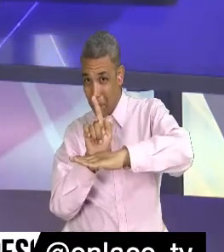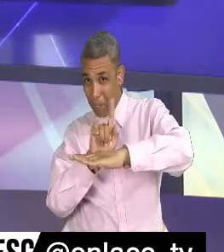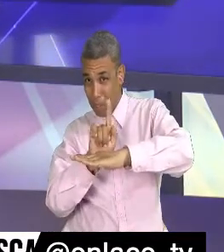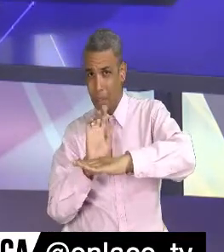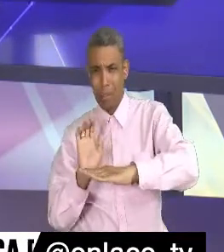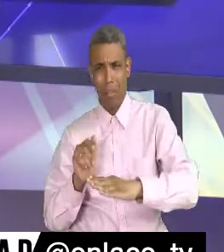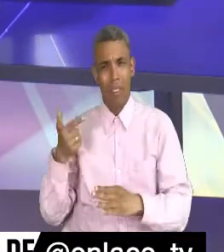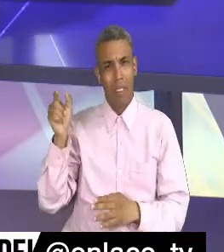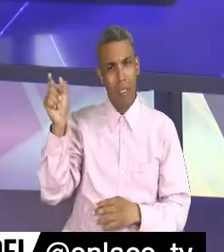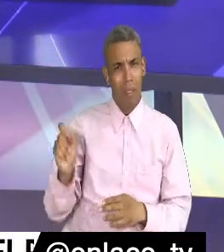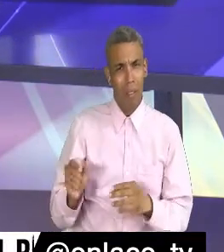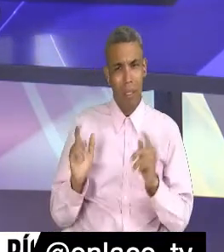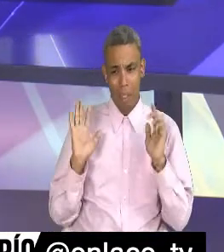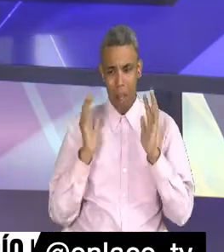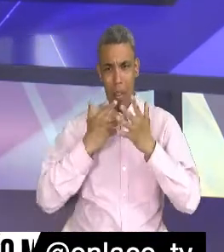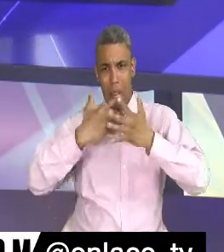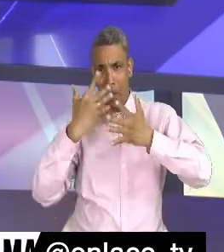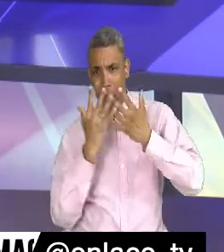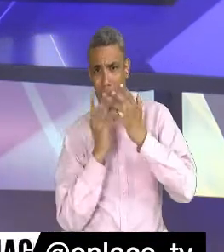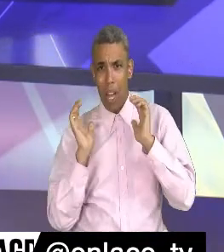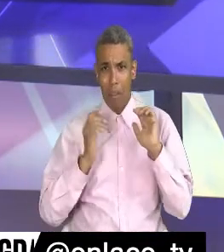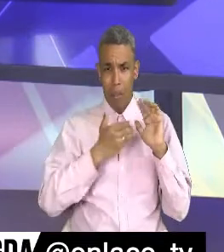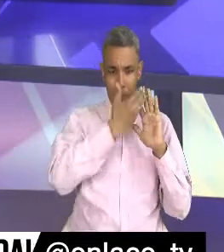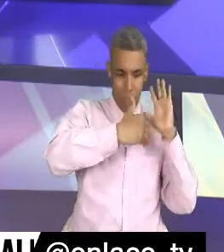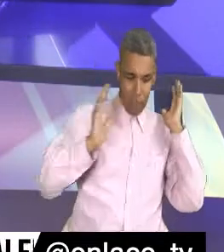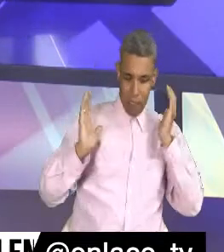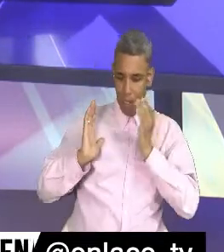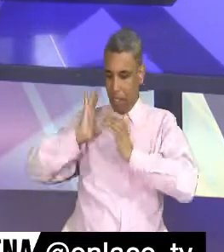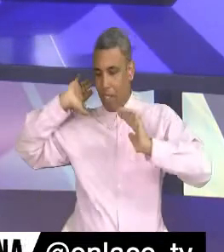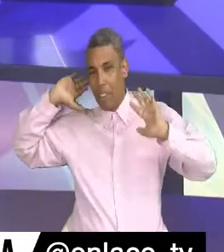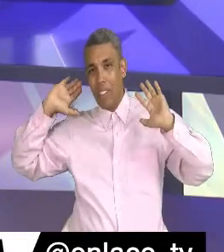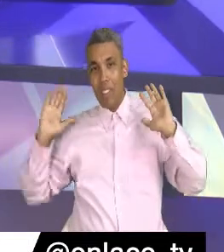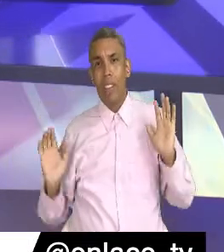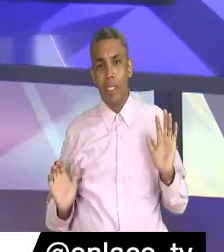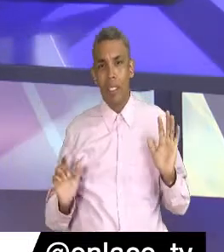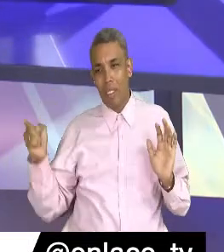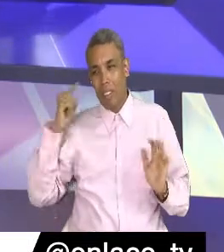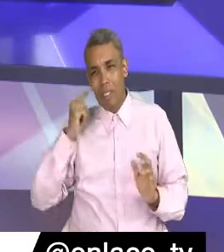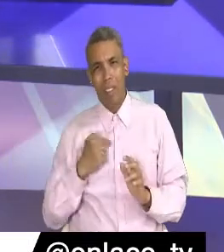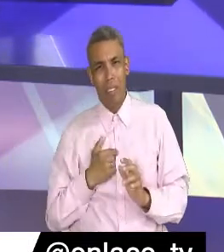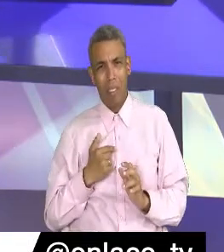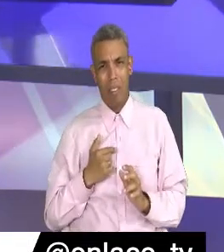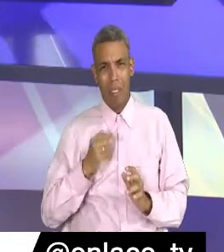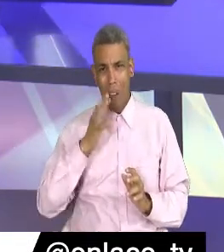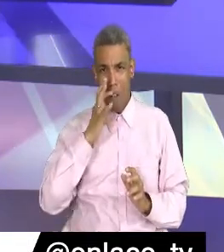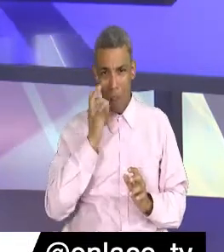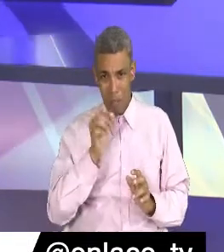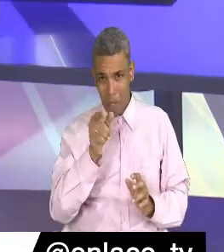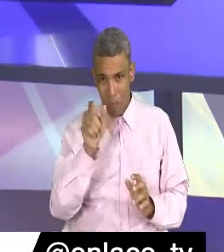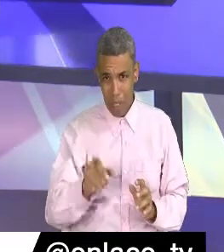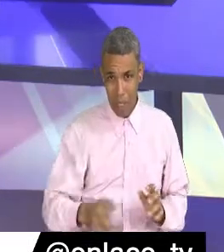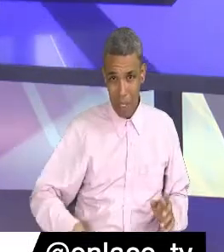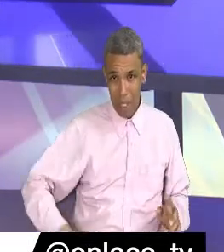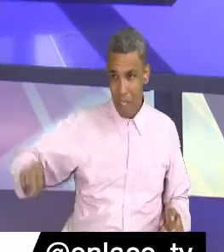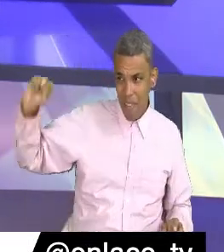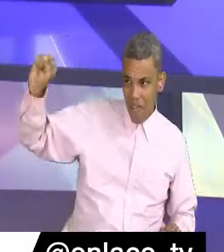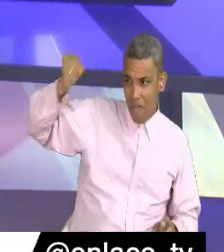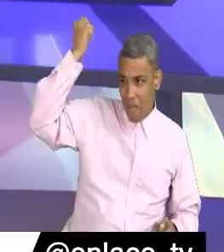manos. Logró entrevistar periodistas de Enlace Noticias al comerciante que esgrimió el machete e hirió al